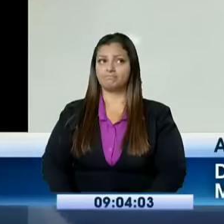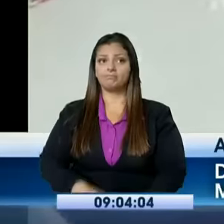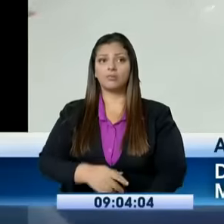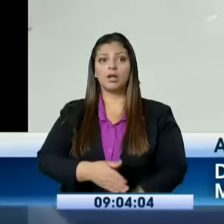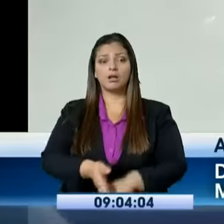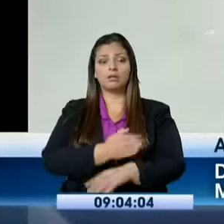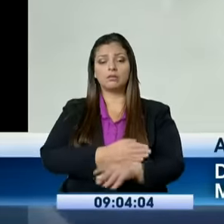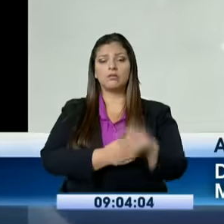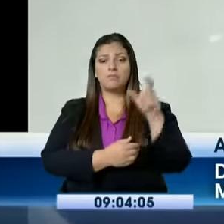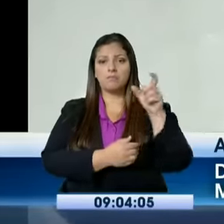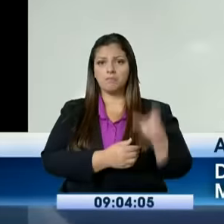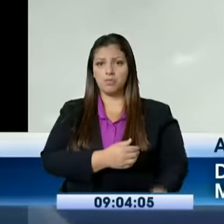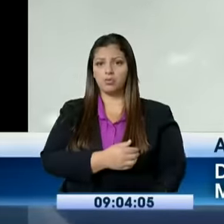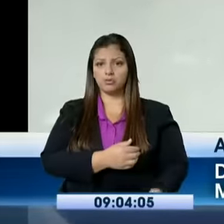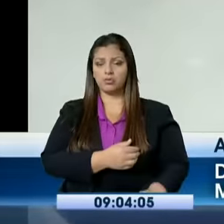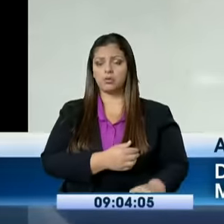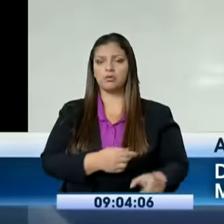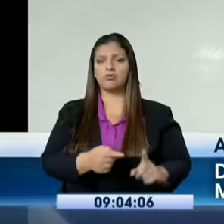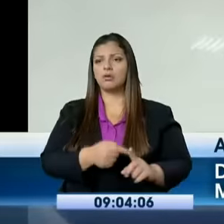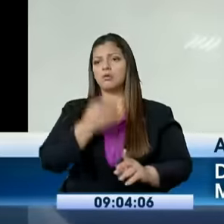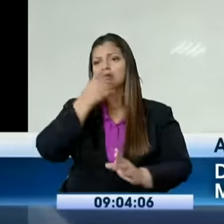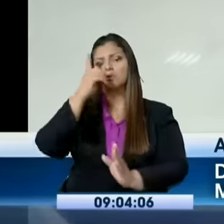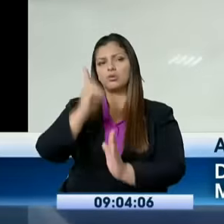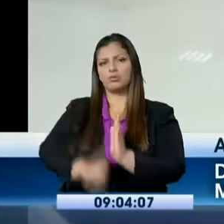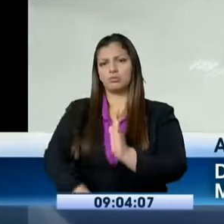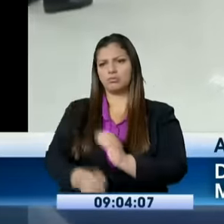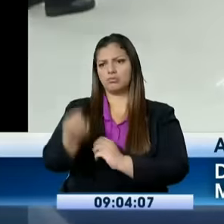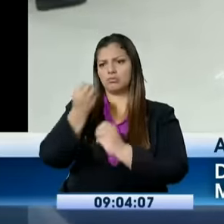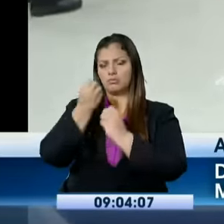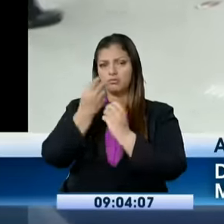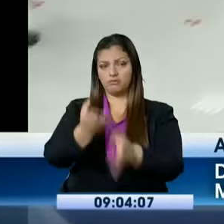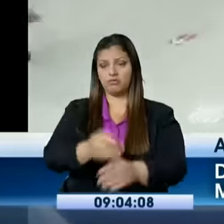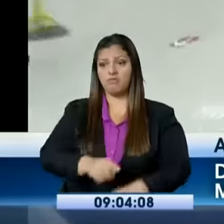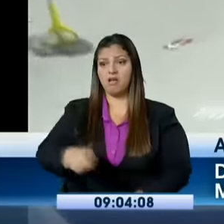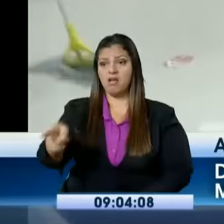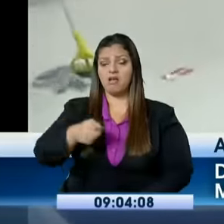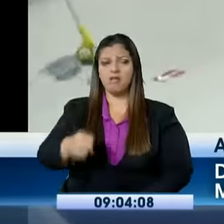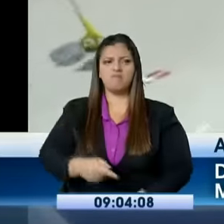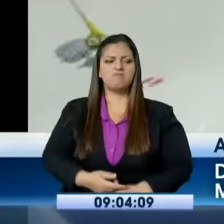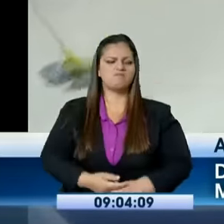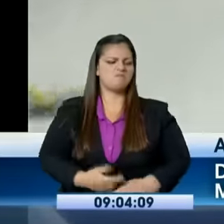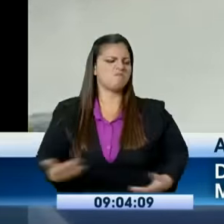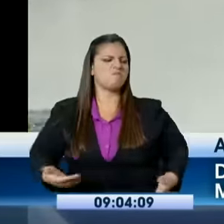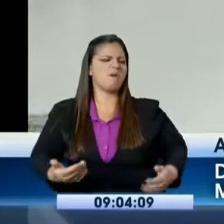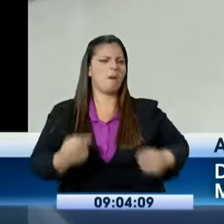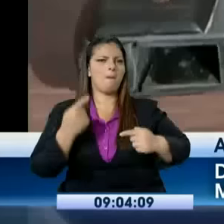denuncia, manifiesta que por una discusión que han mantenido ha rastrillado el arma